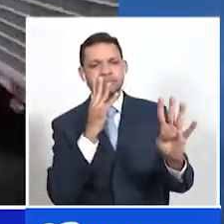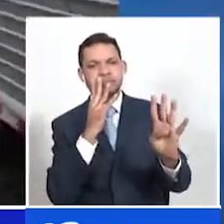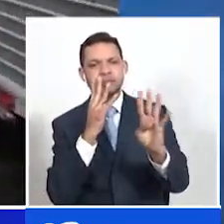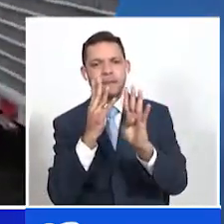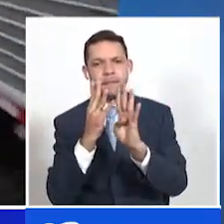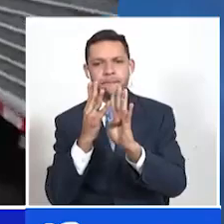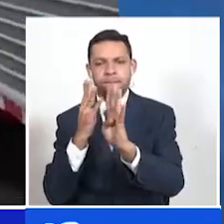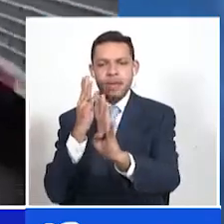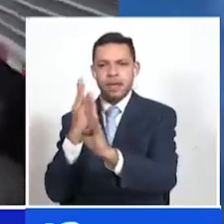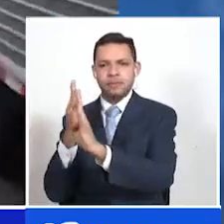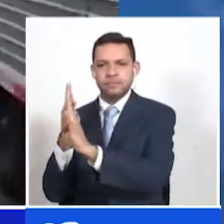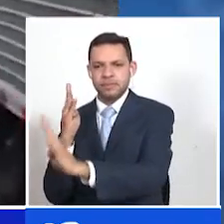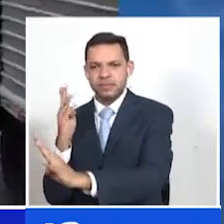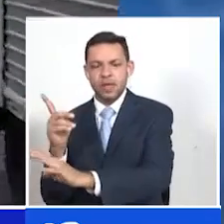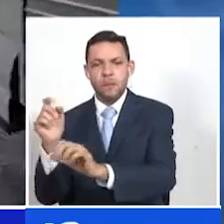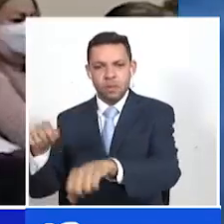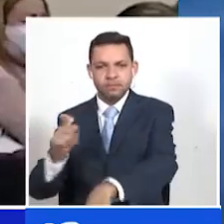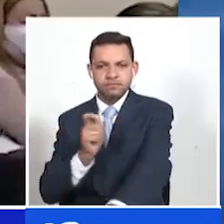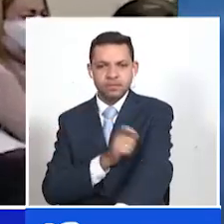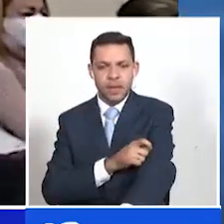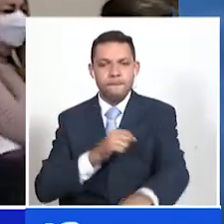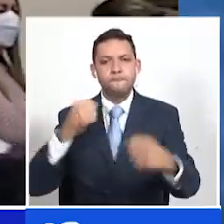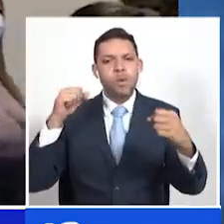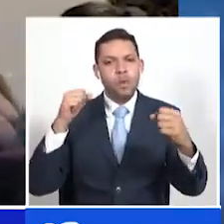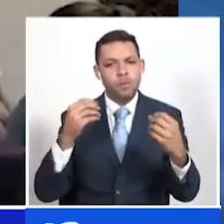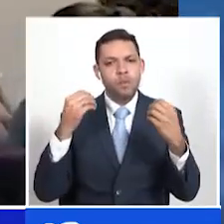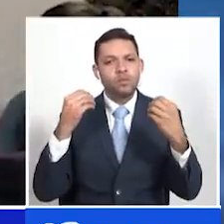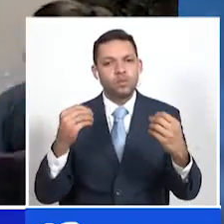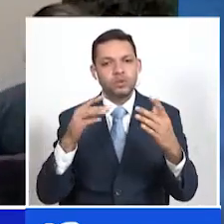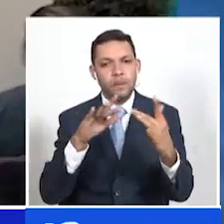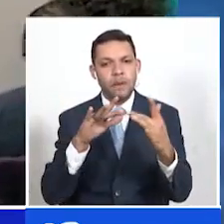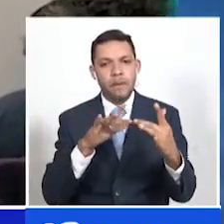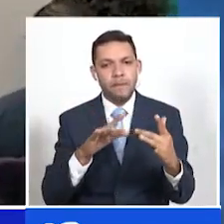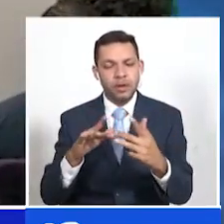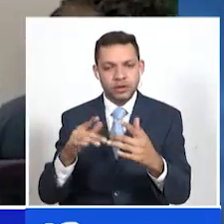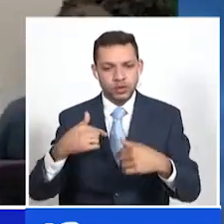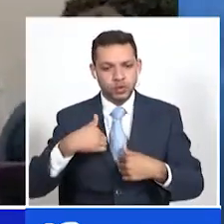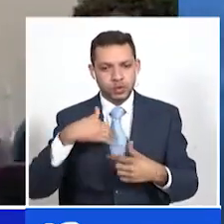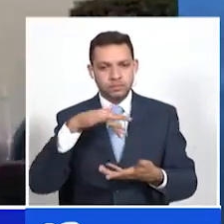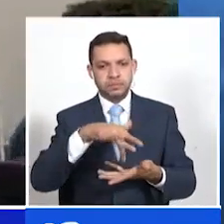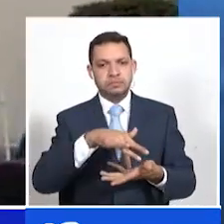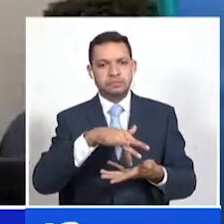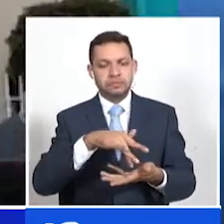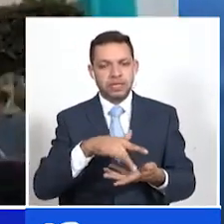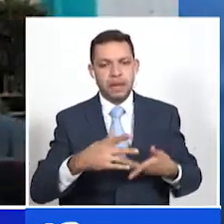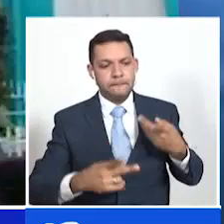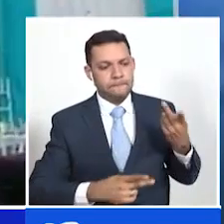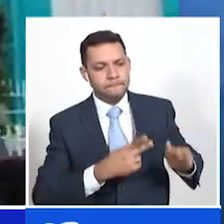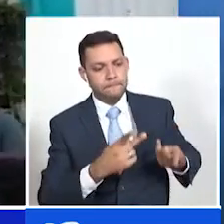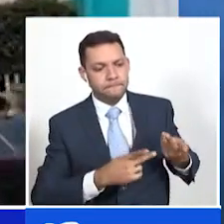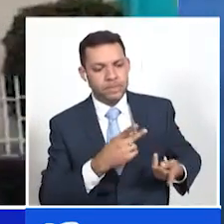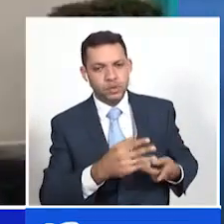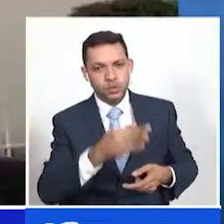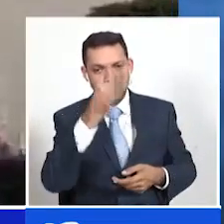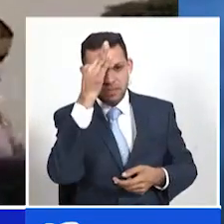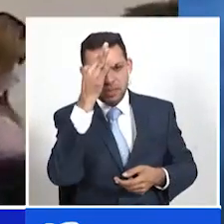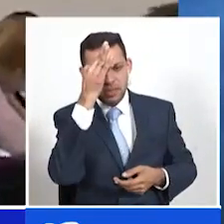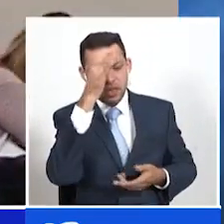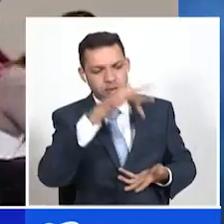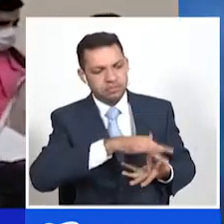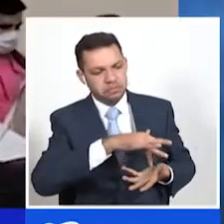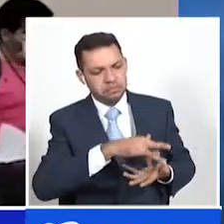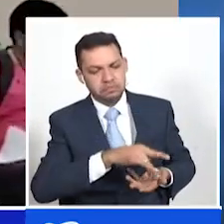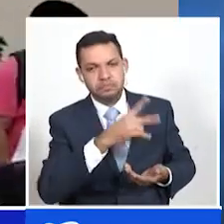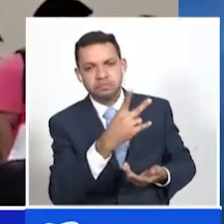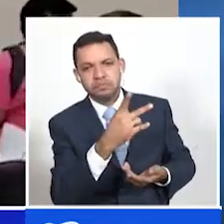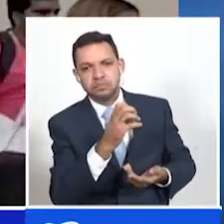IPS que estaban aplicando vacunas. Les quiero contar que vine a dar una visita por acá, por la clínica Versalles, para ver cómo